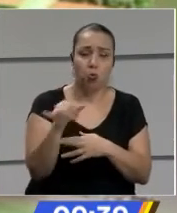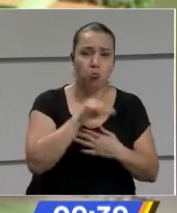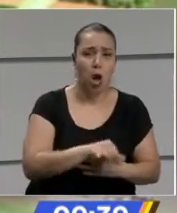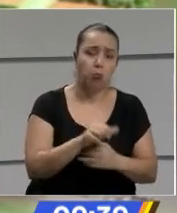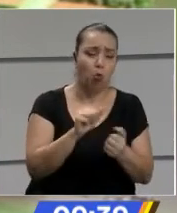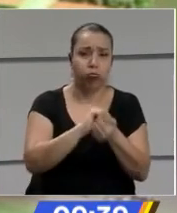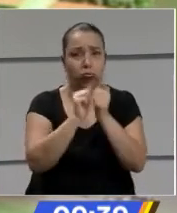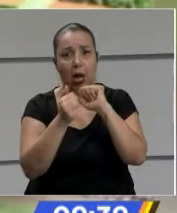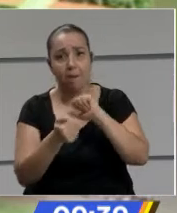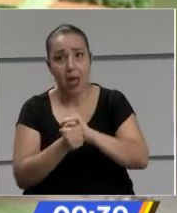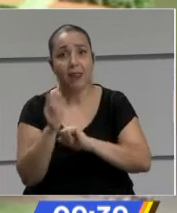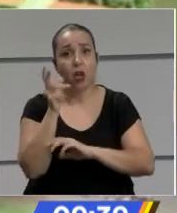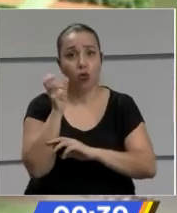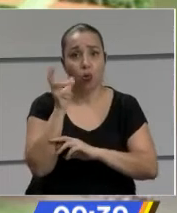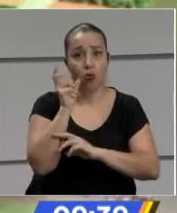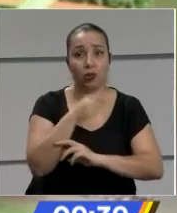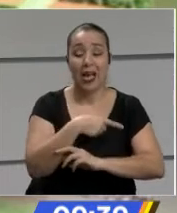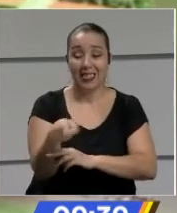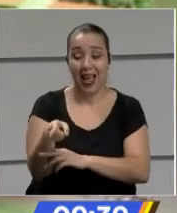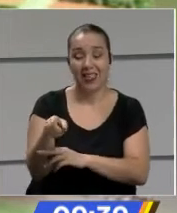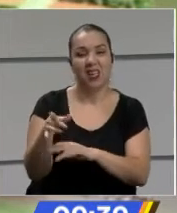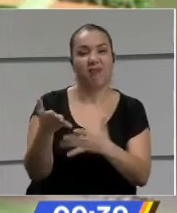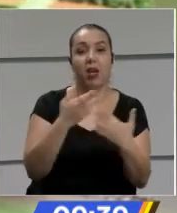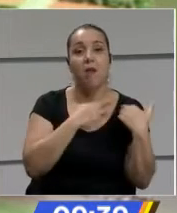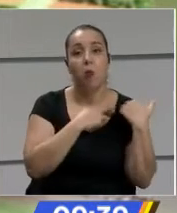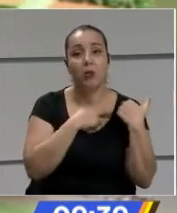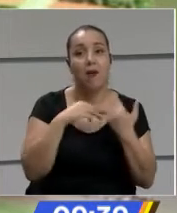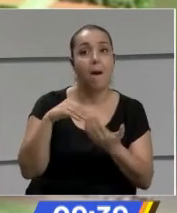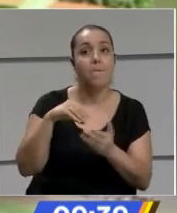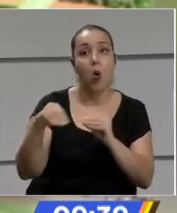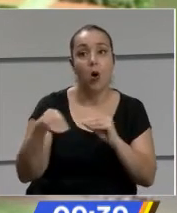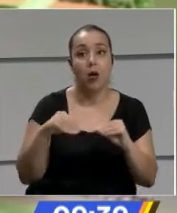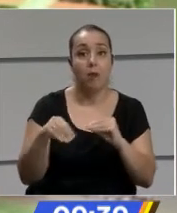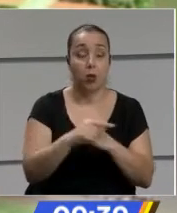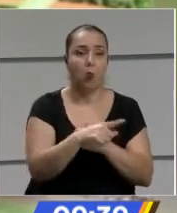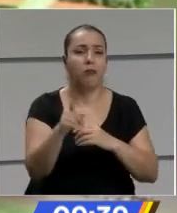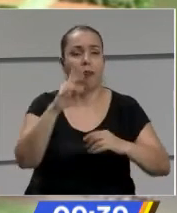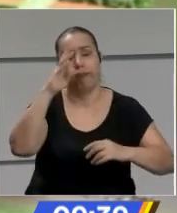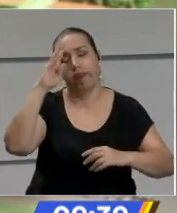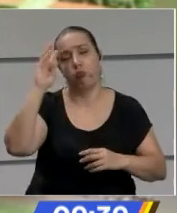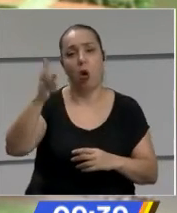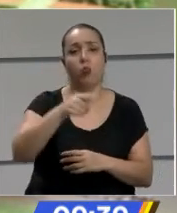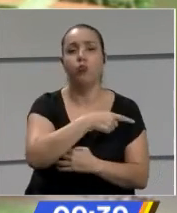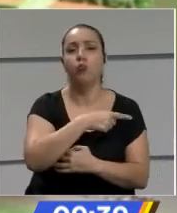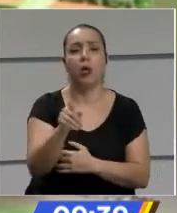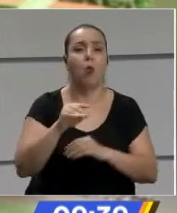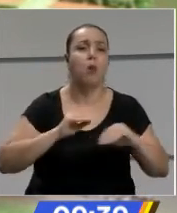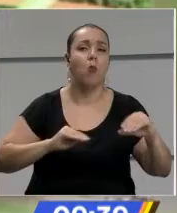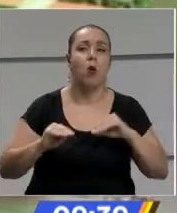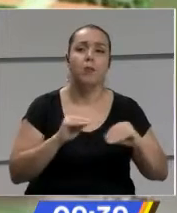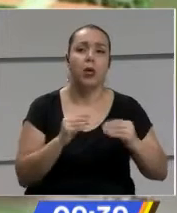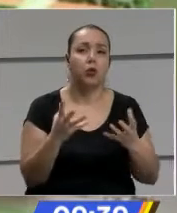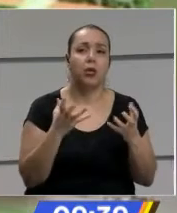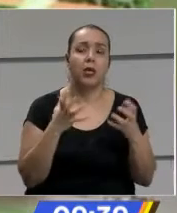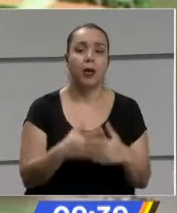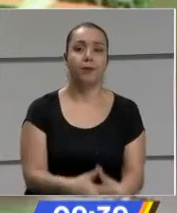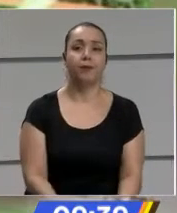mismos, y ella hace los movimientos, ¿ok? Pueden inventarse los movimientos que gusten.